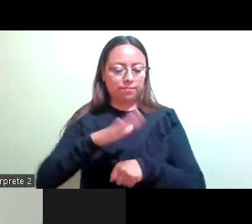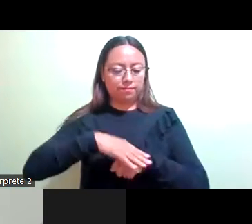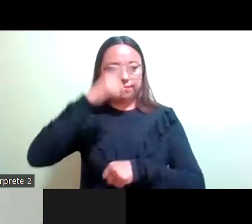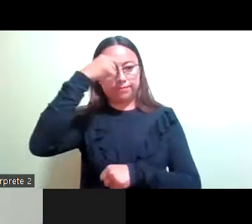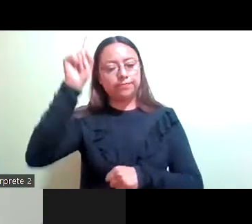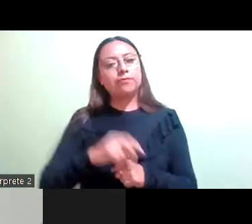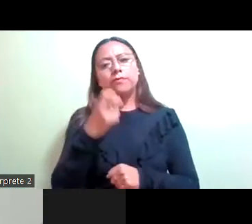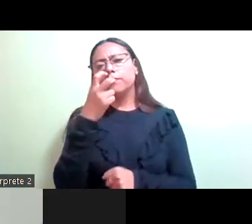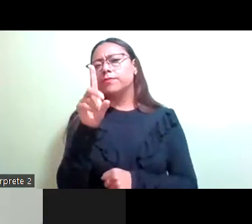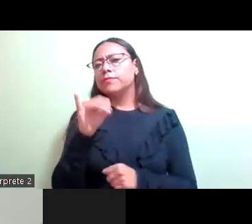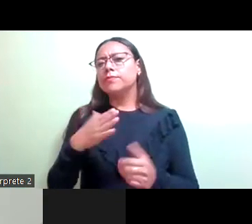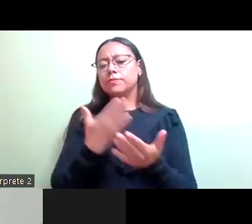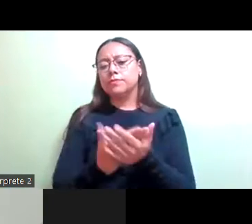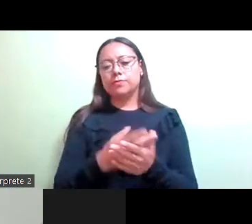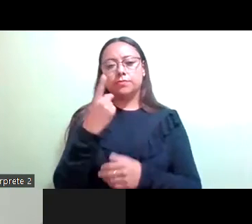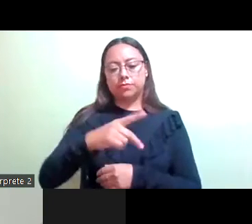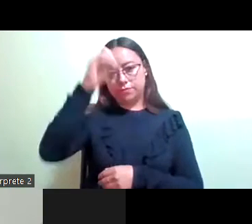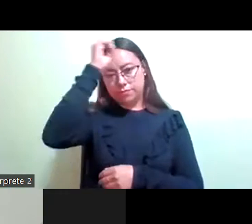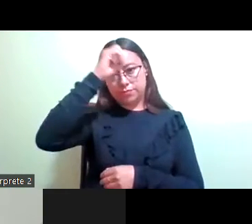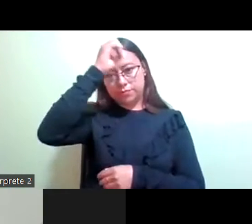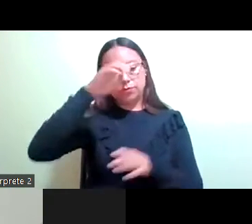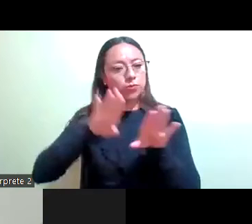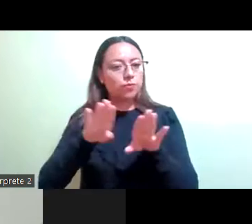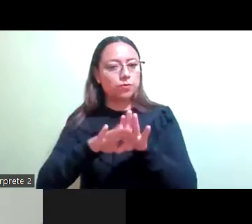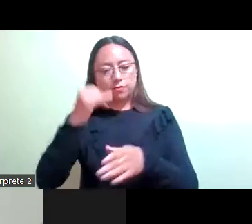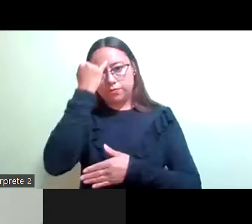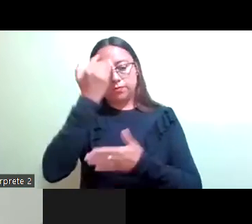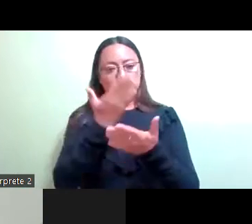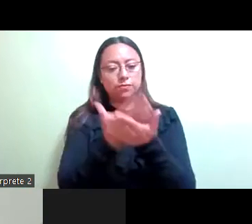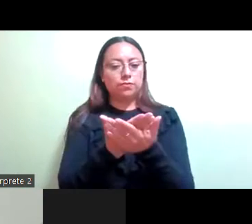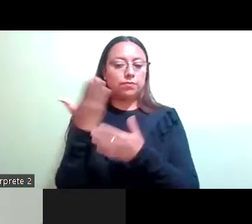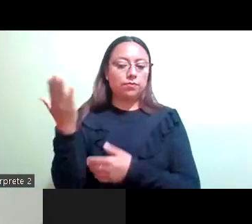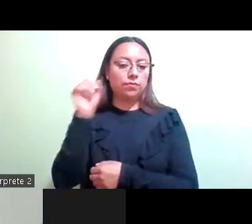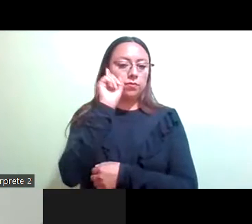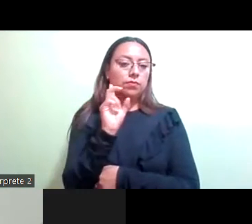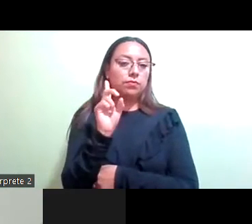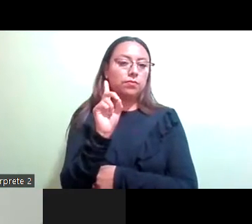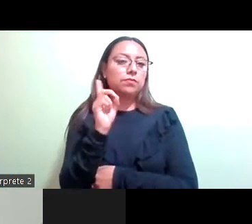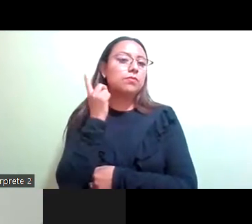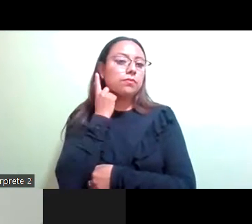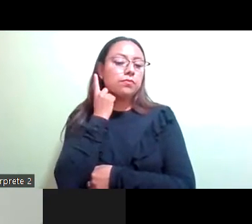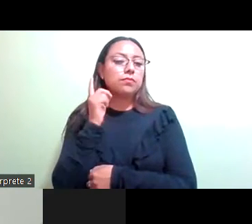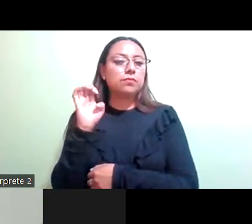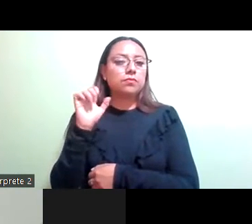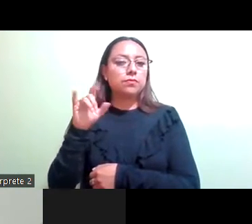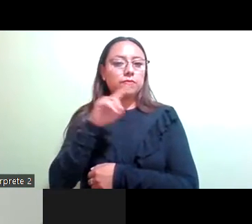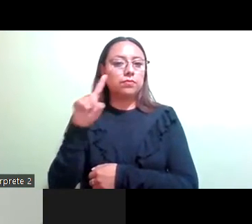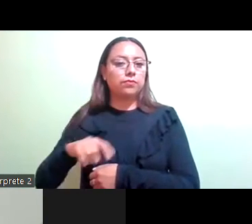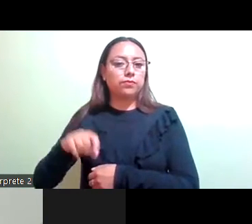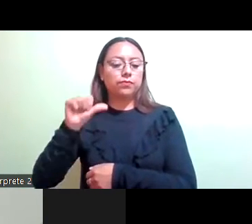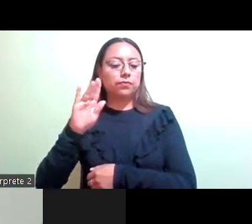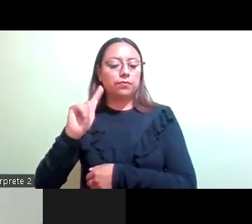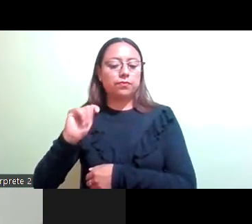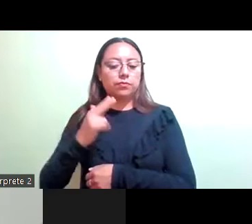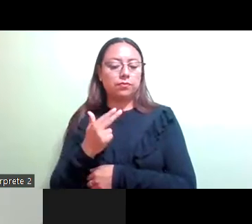Este dictamen de opinión deriva de una iniciativa de la diputada Elizabeth Mateos para crear del derecho a la